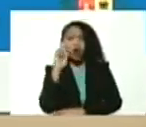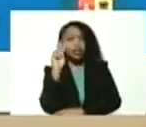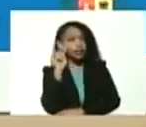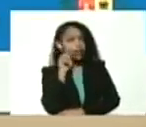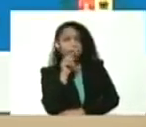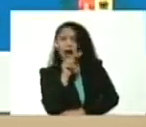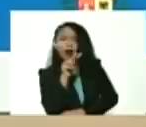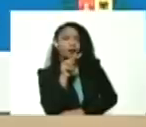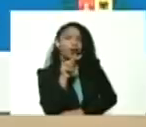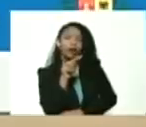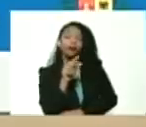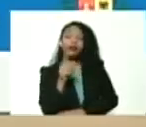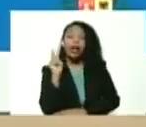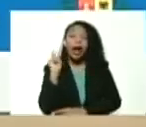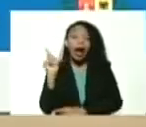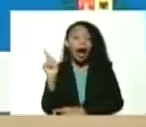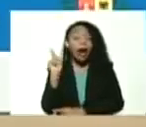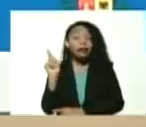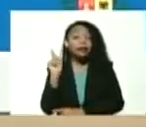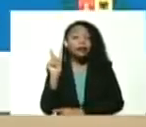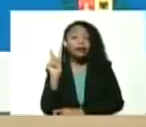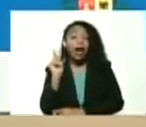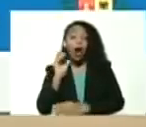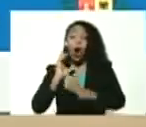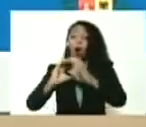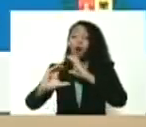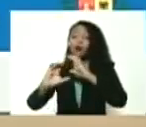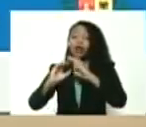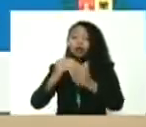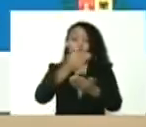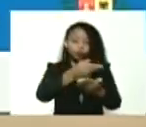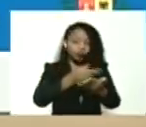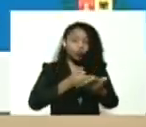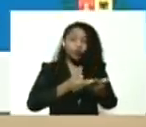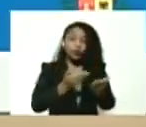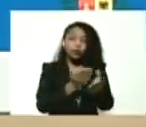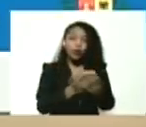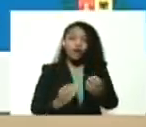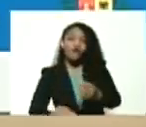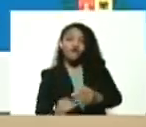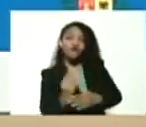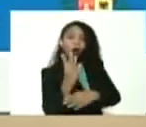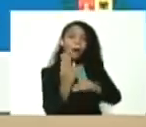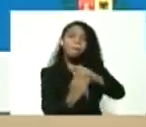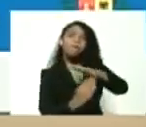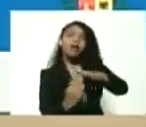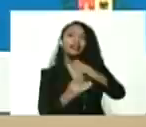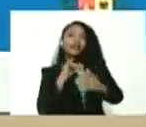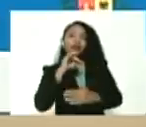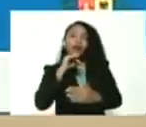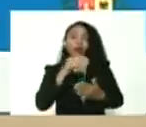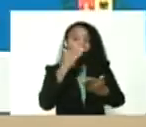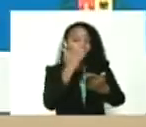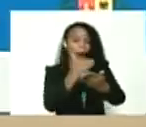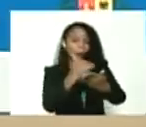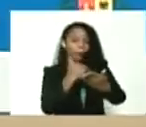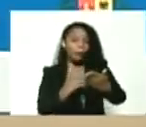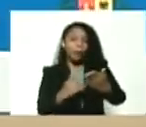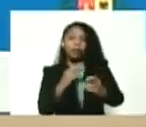Bueno, justamente este ardid comunicacional que se fundó y se basó en las redes